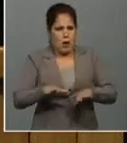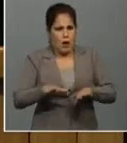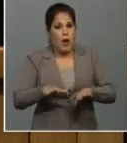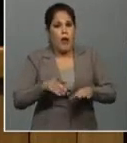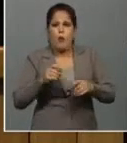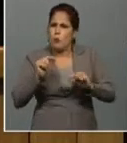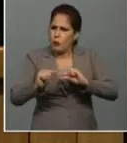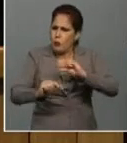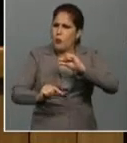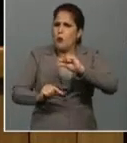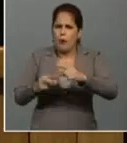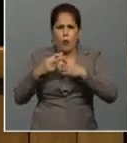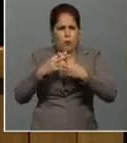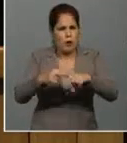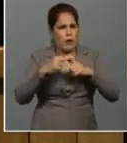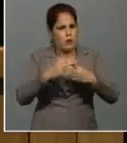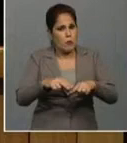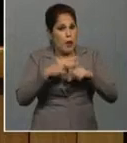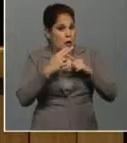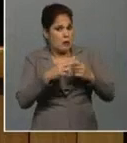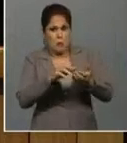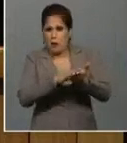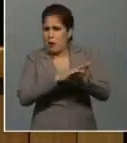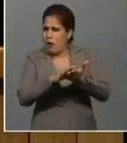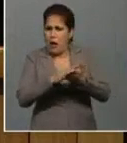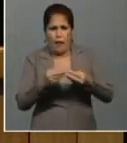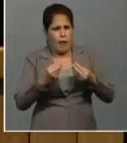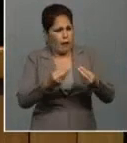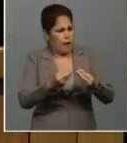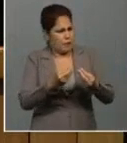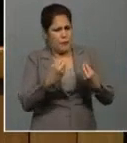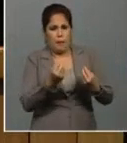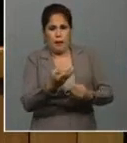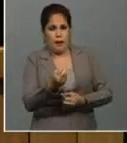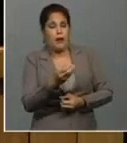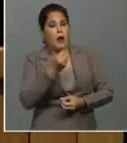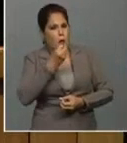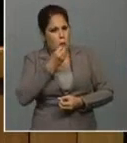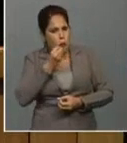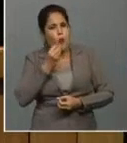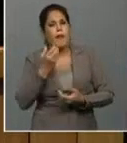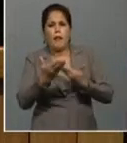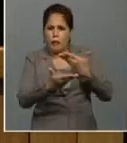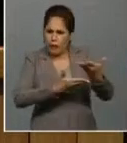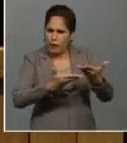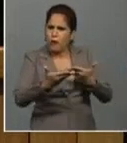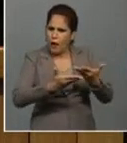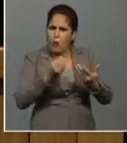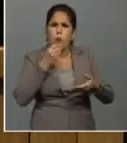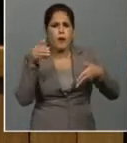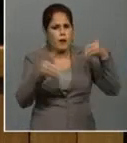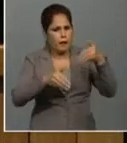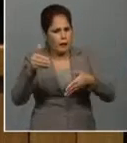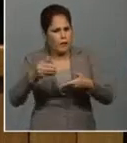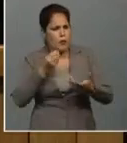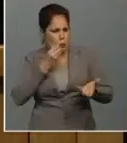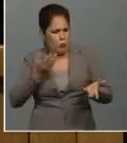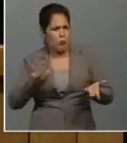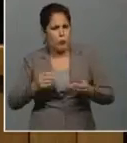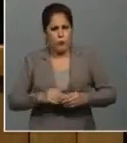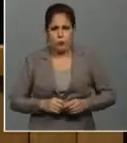lenta que no tiene soluciones ni nada nuevo que ofrecer incapaz de propiciar diálogo y defender la participación